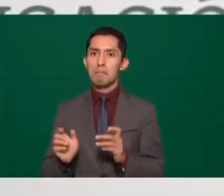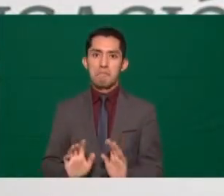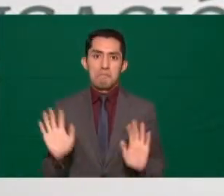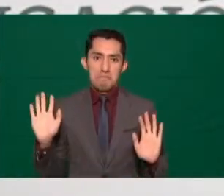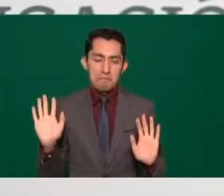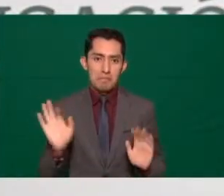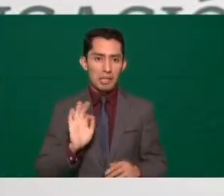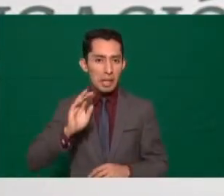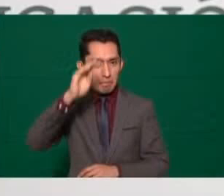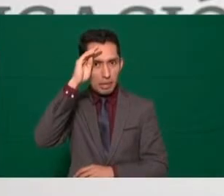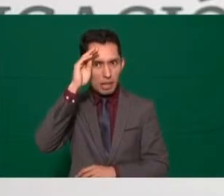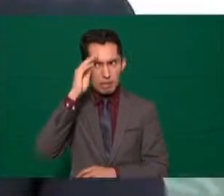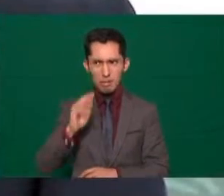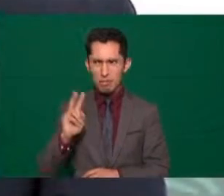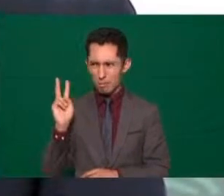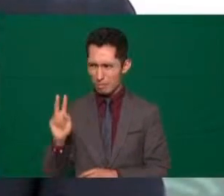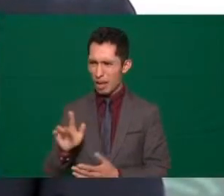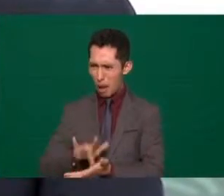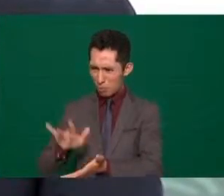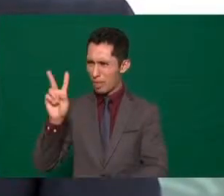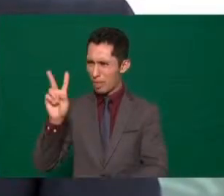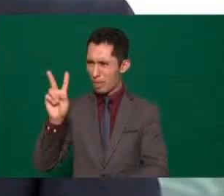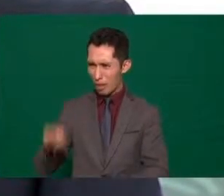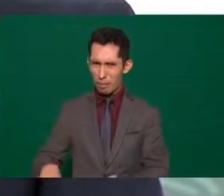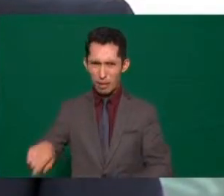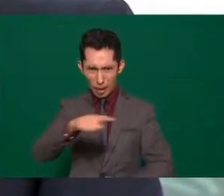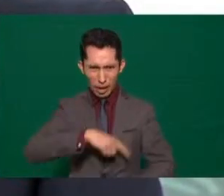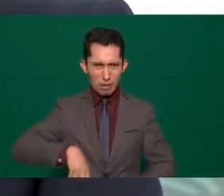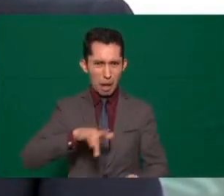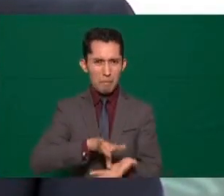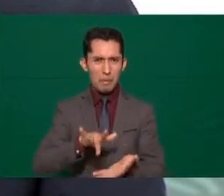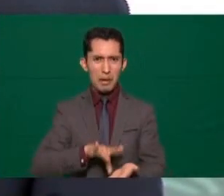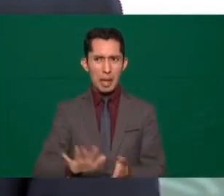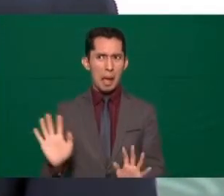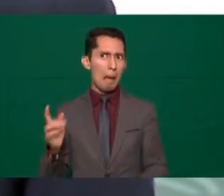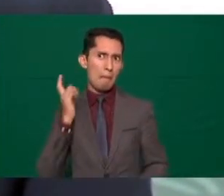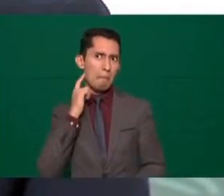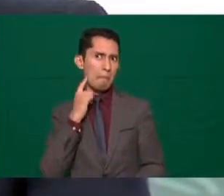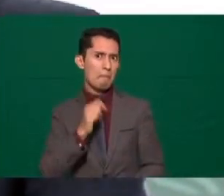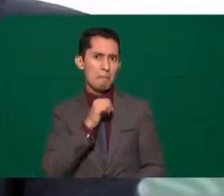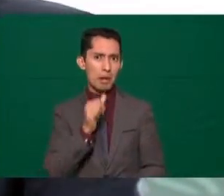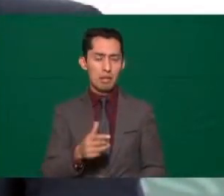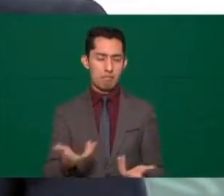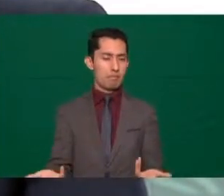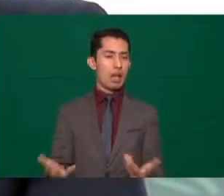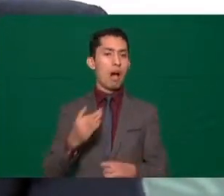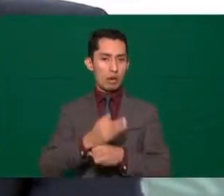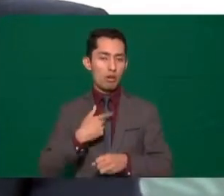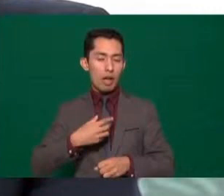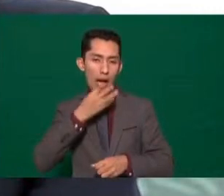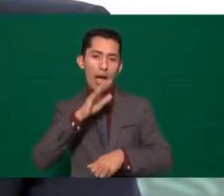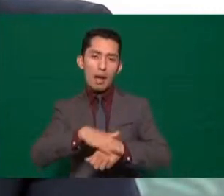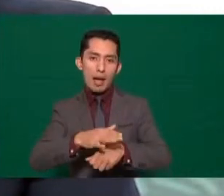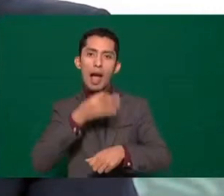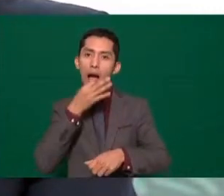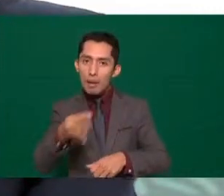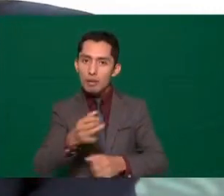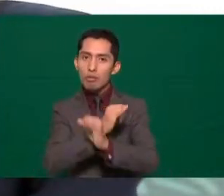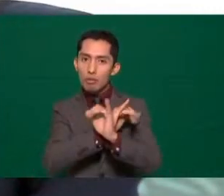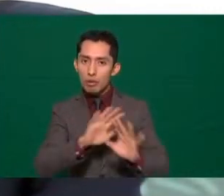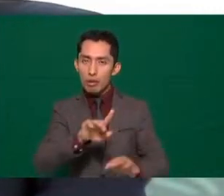está apoyando la actividad productiva. Lo que no estamos haciendo es lo